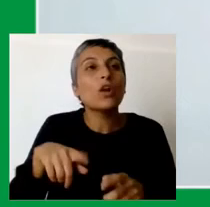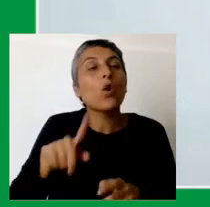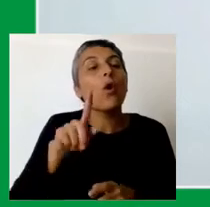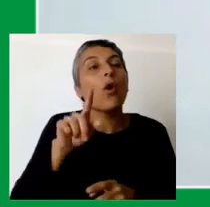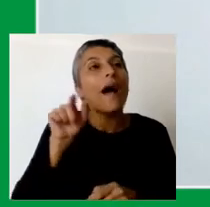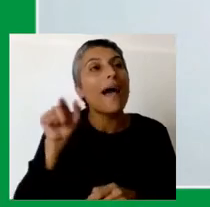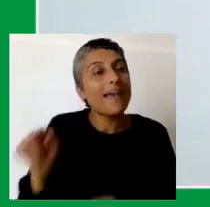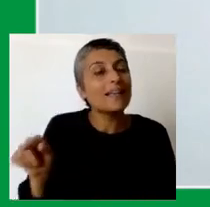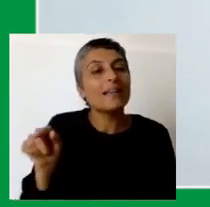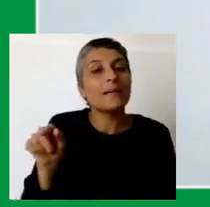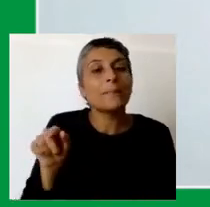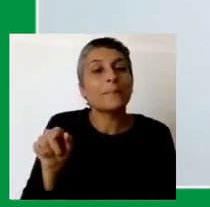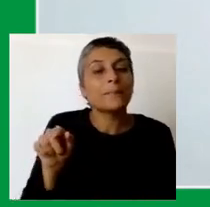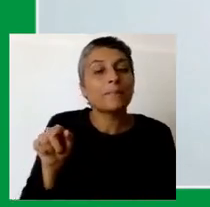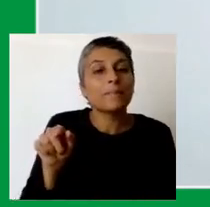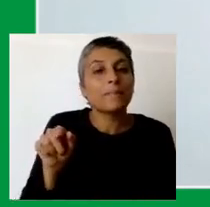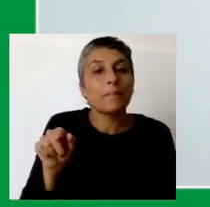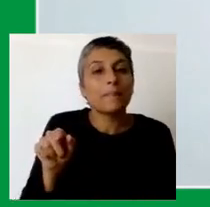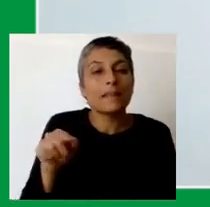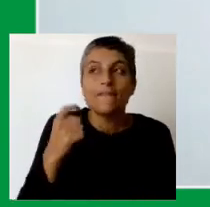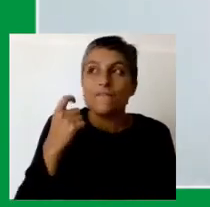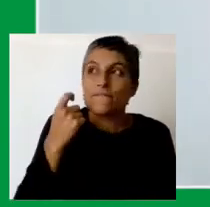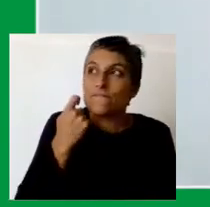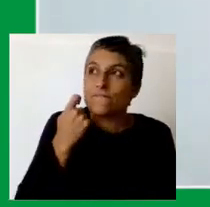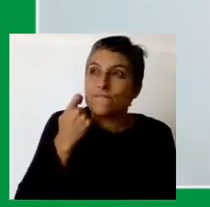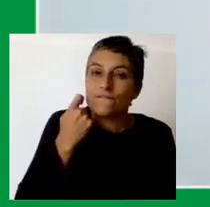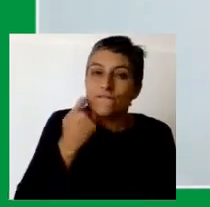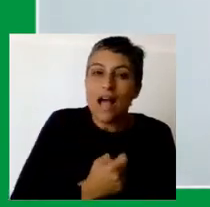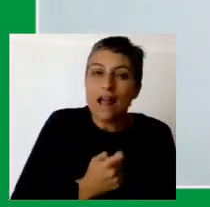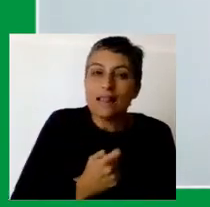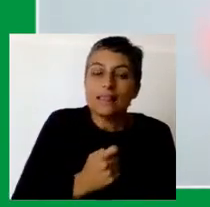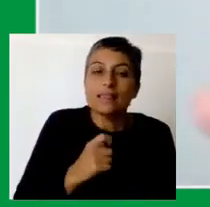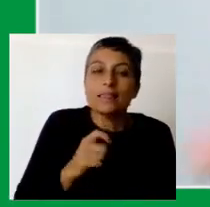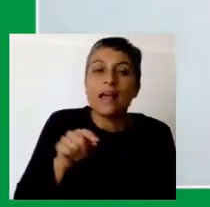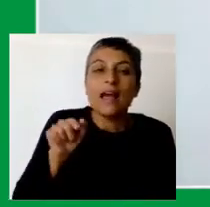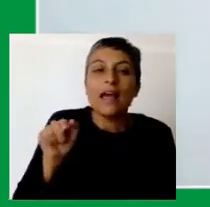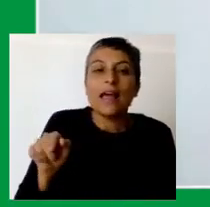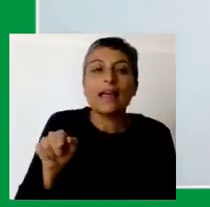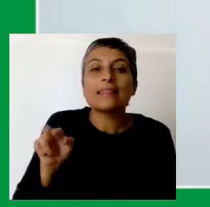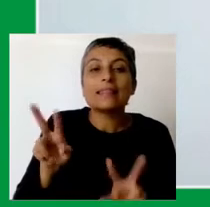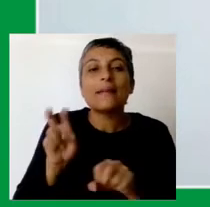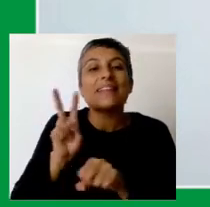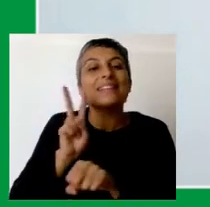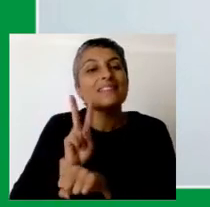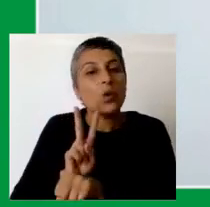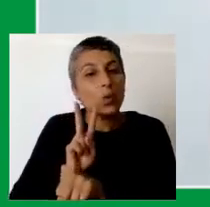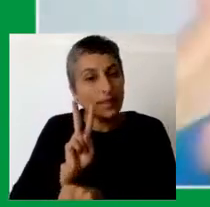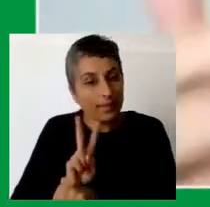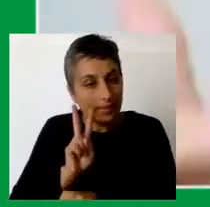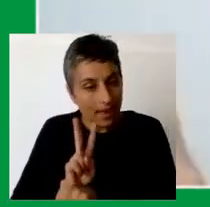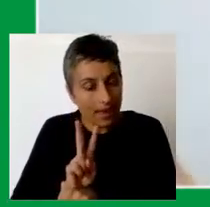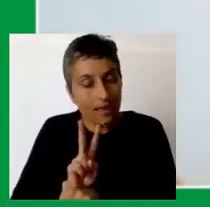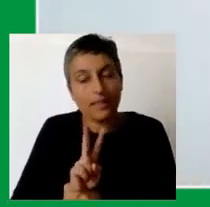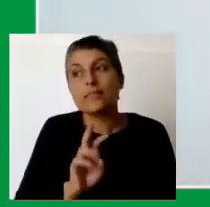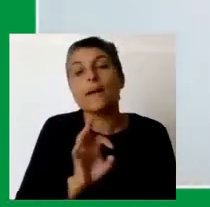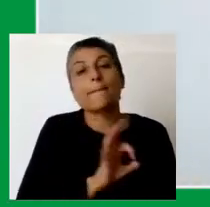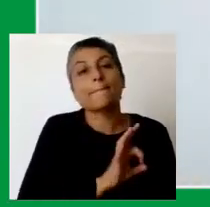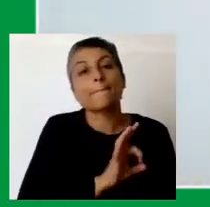faltaba más trabajo era justamente en las cuestiones de seguridad, en las